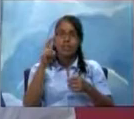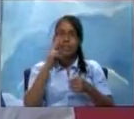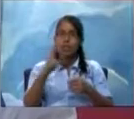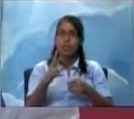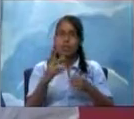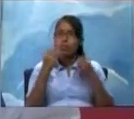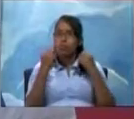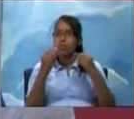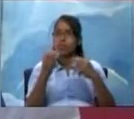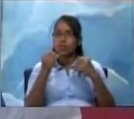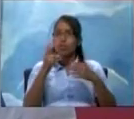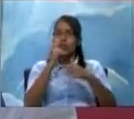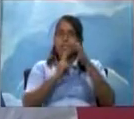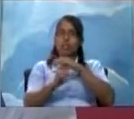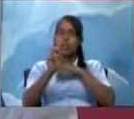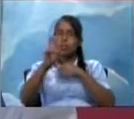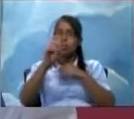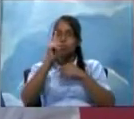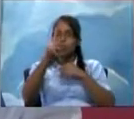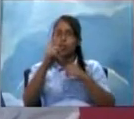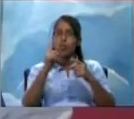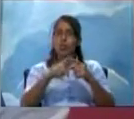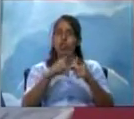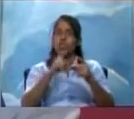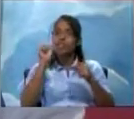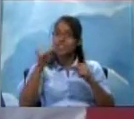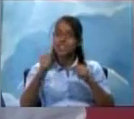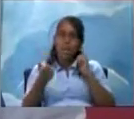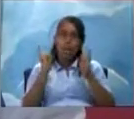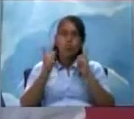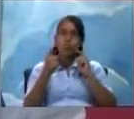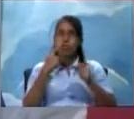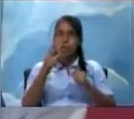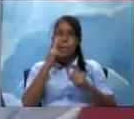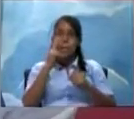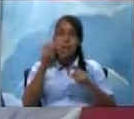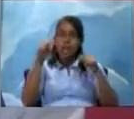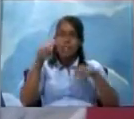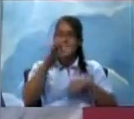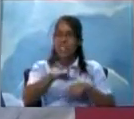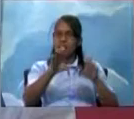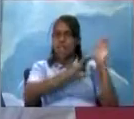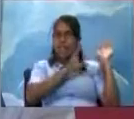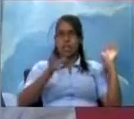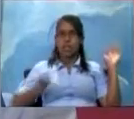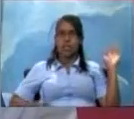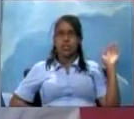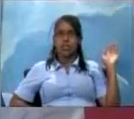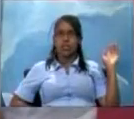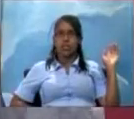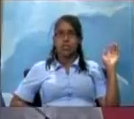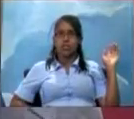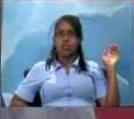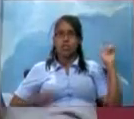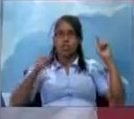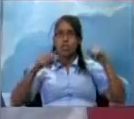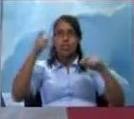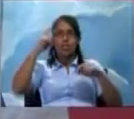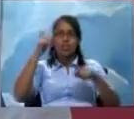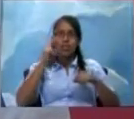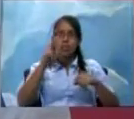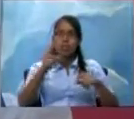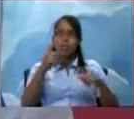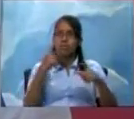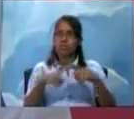ve por ahí mucho, el versículo 21 dice: entonces si alguno dijere: mira, aquí está el Cristo. Hoy en día